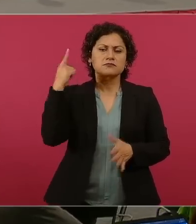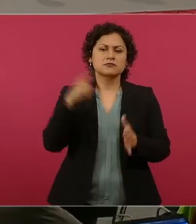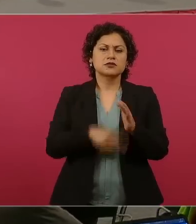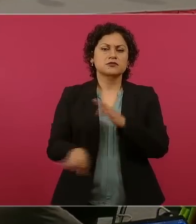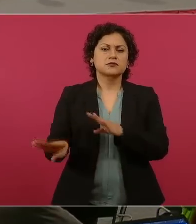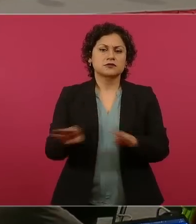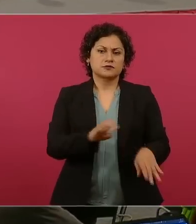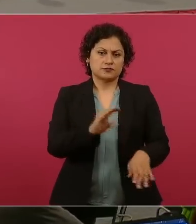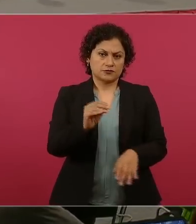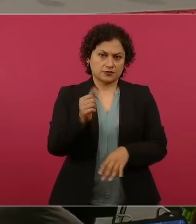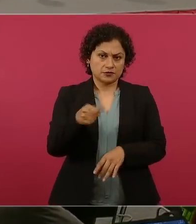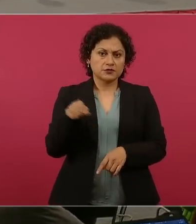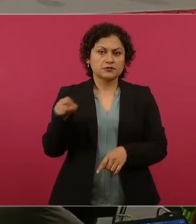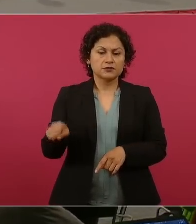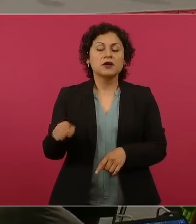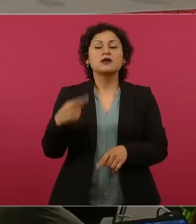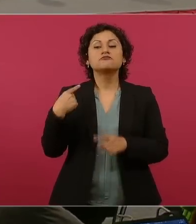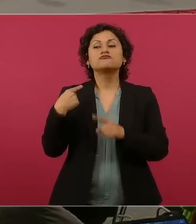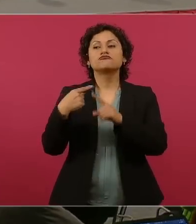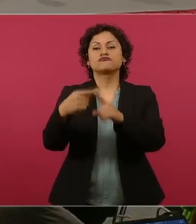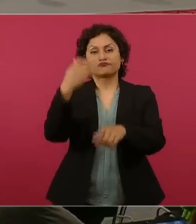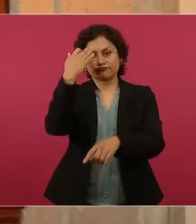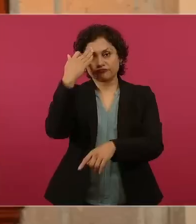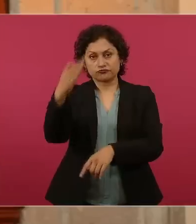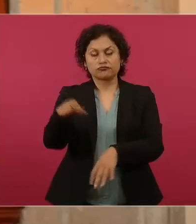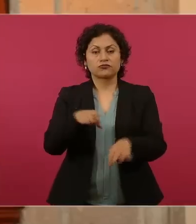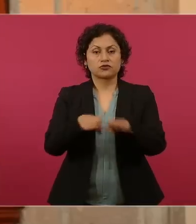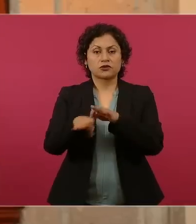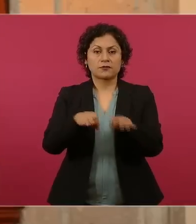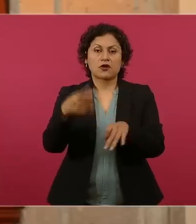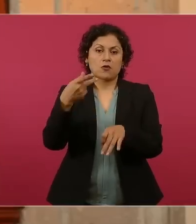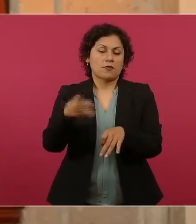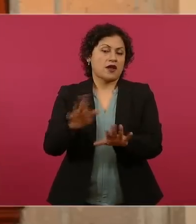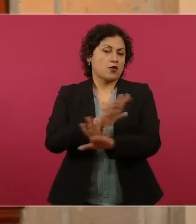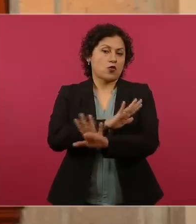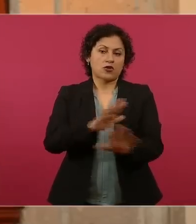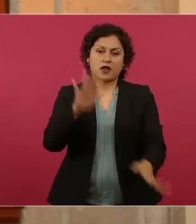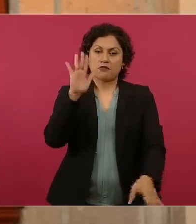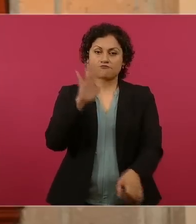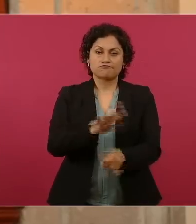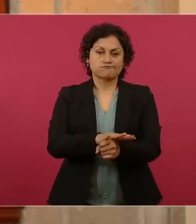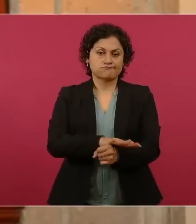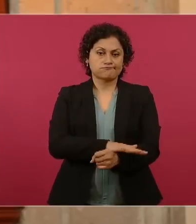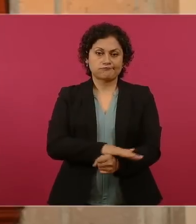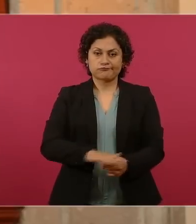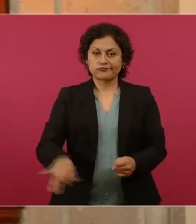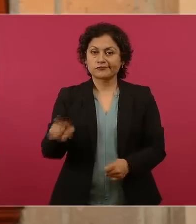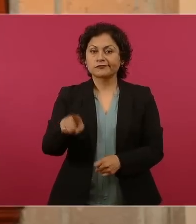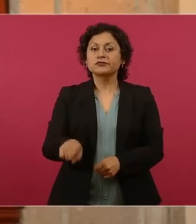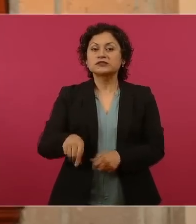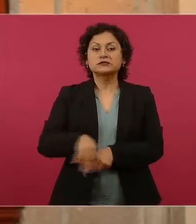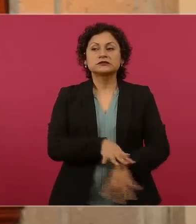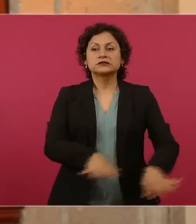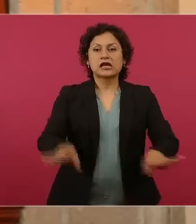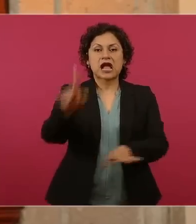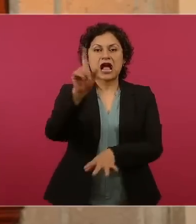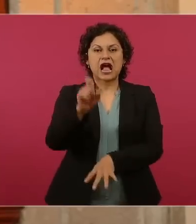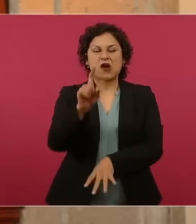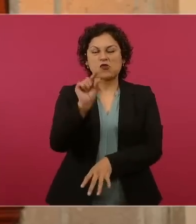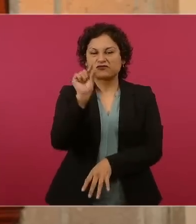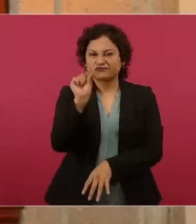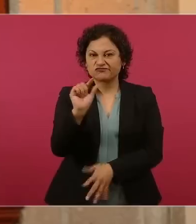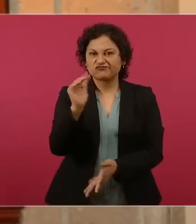20 años de operación y funcionamiento, pues ha quedado superado en cuanto a su capacidad de distribución de agua y a su estado